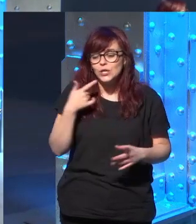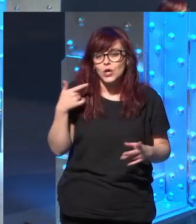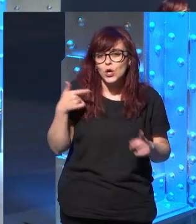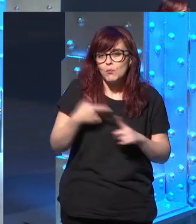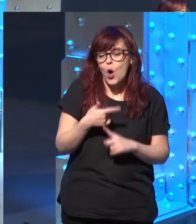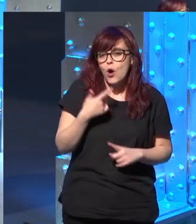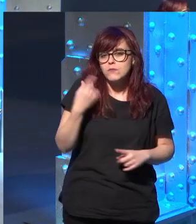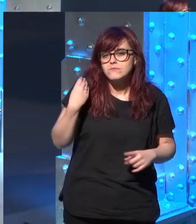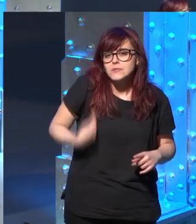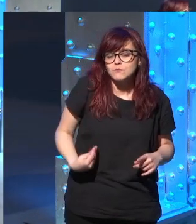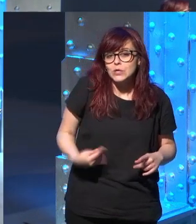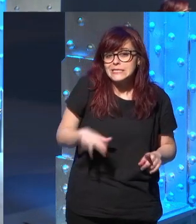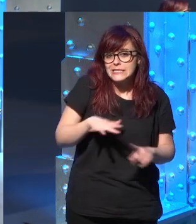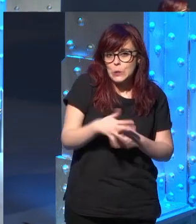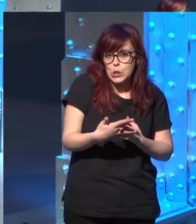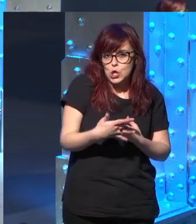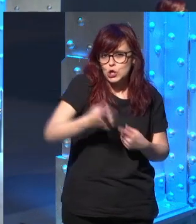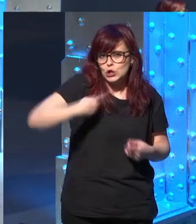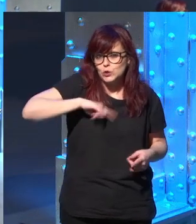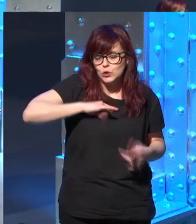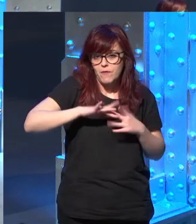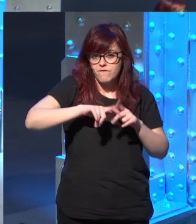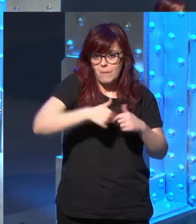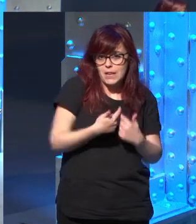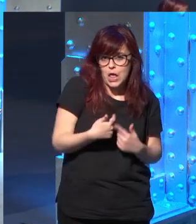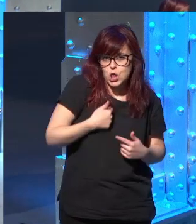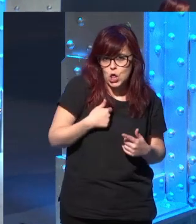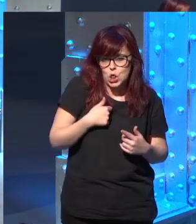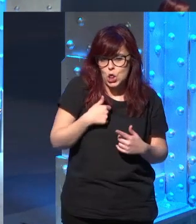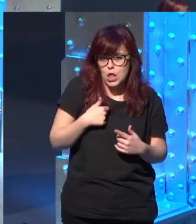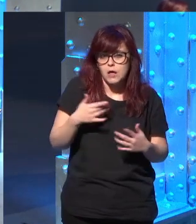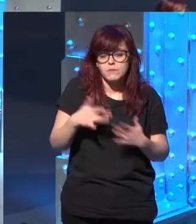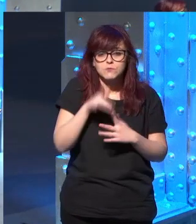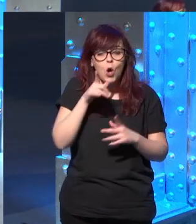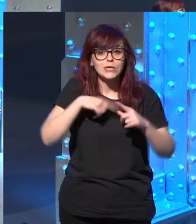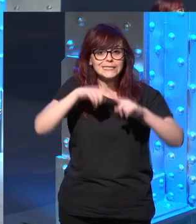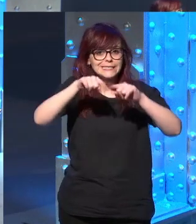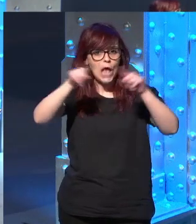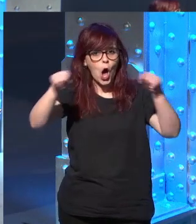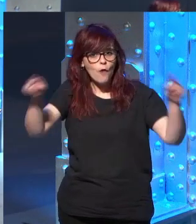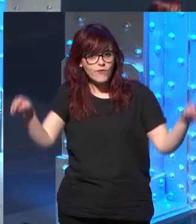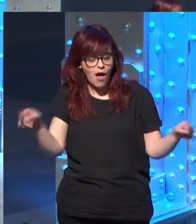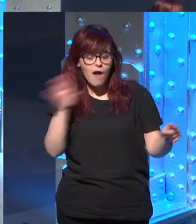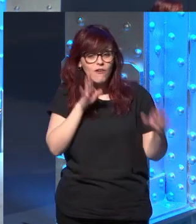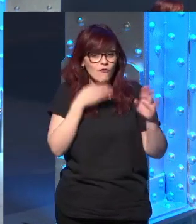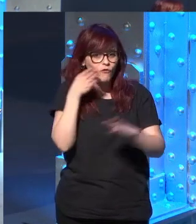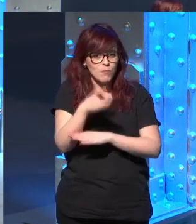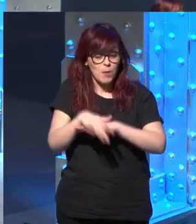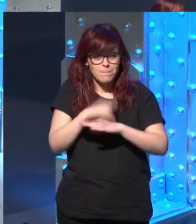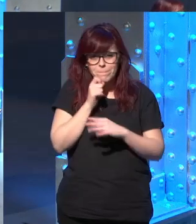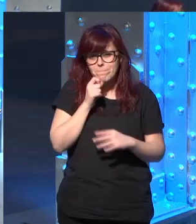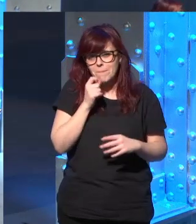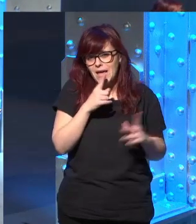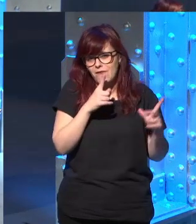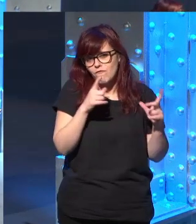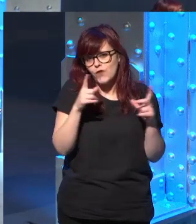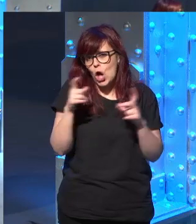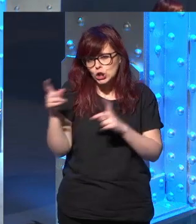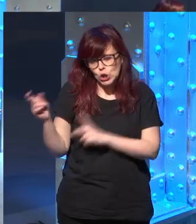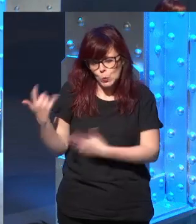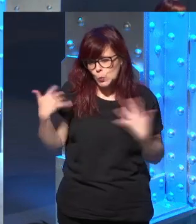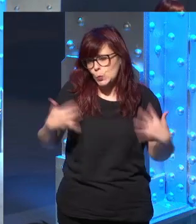de cosmopolitismo al que podíamos llegar mi familia y yo, ¿no? De repente pues, nos fuimos a Segovia y hay miles de fotos de